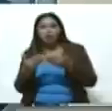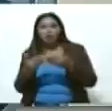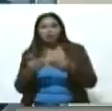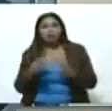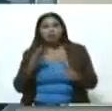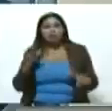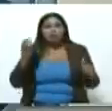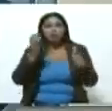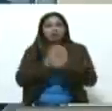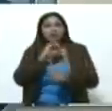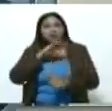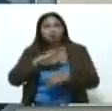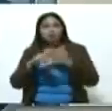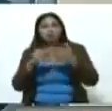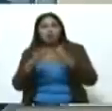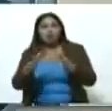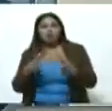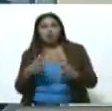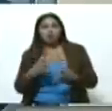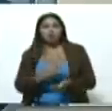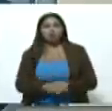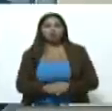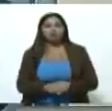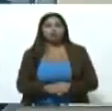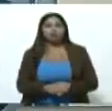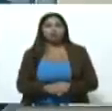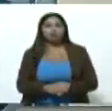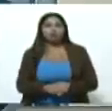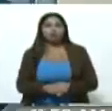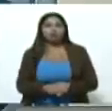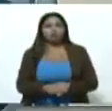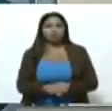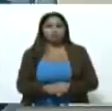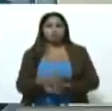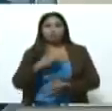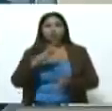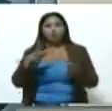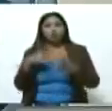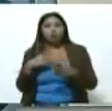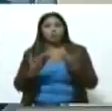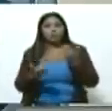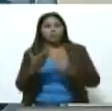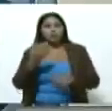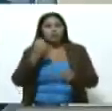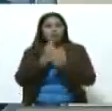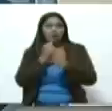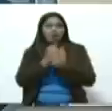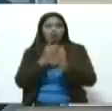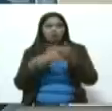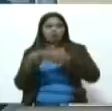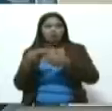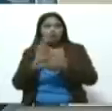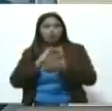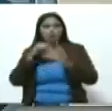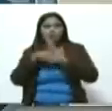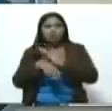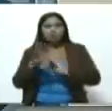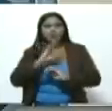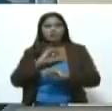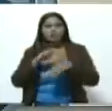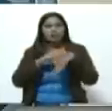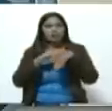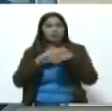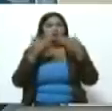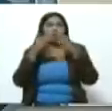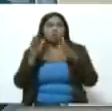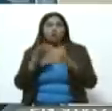alcance histórico de estos logros. Hemos logrado un importante trabajo de reestructuración interna del Ministerio Público